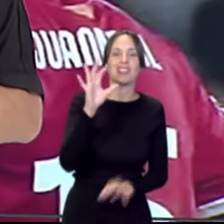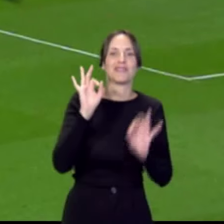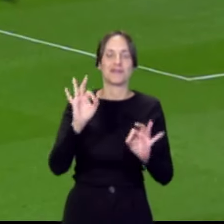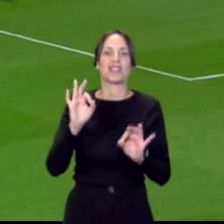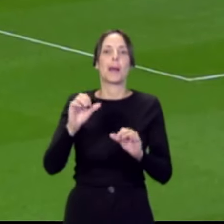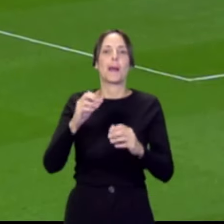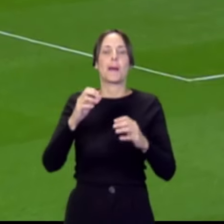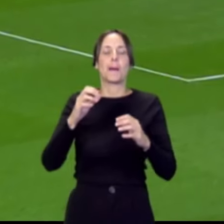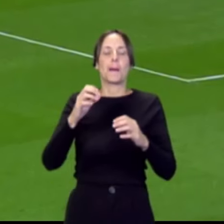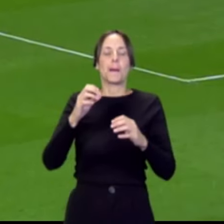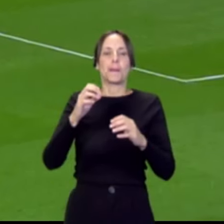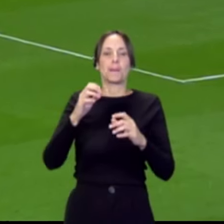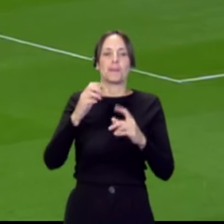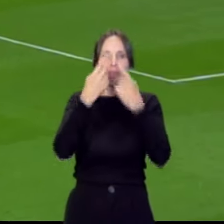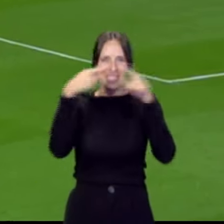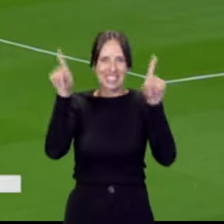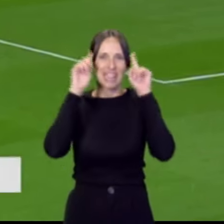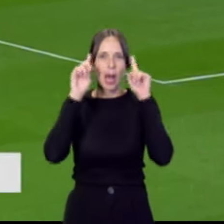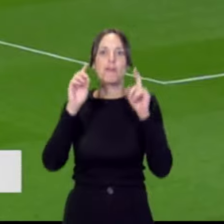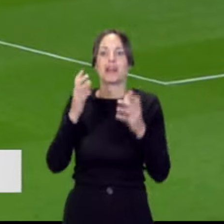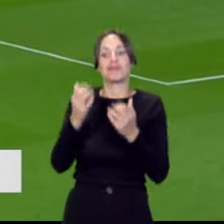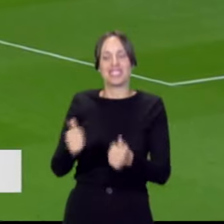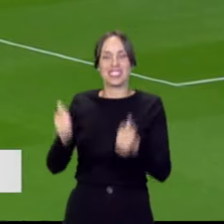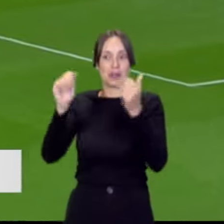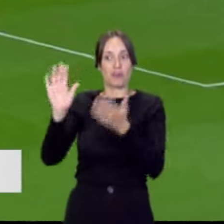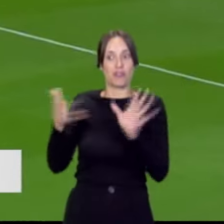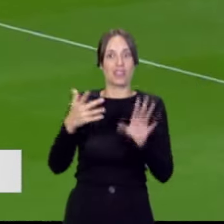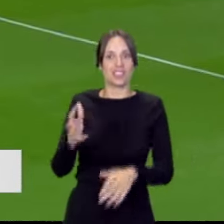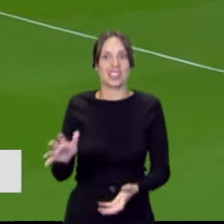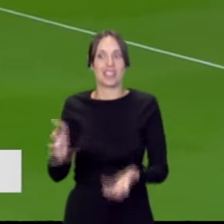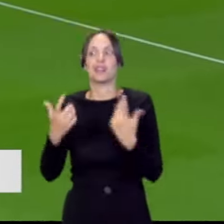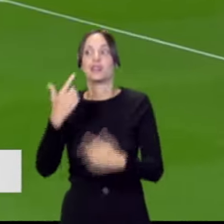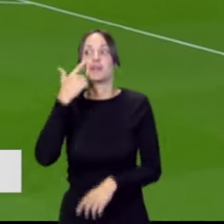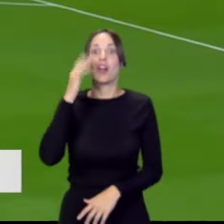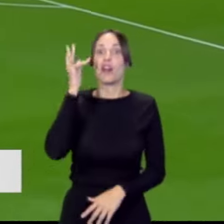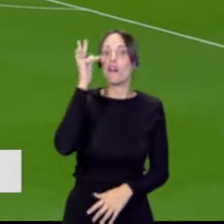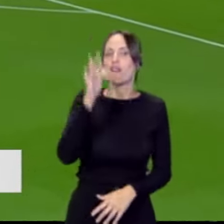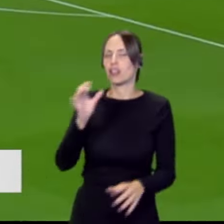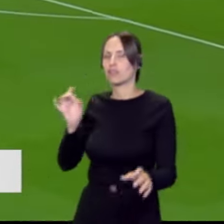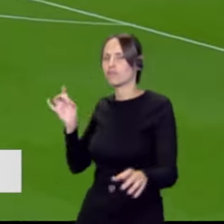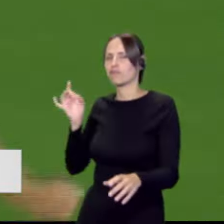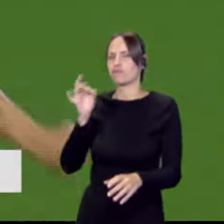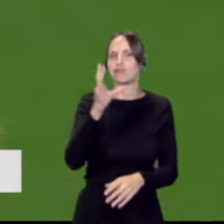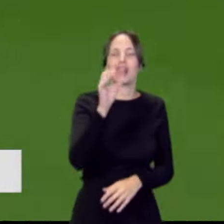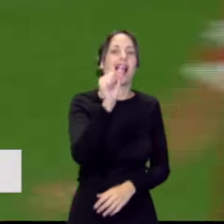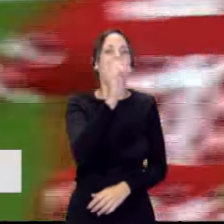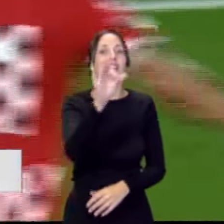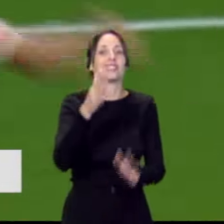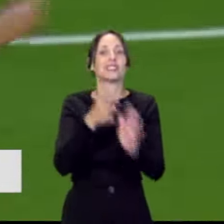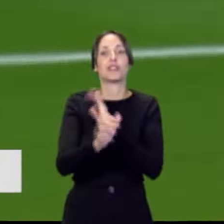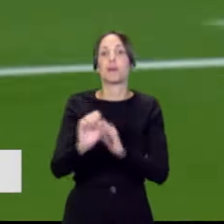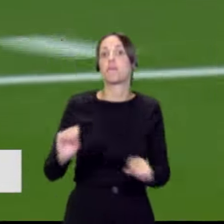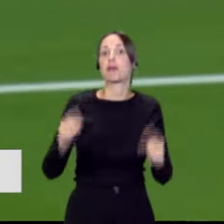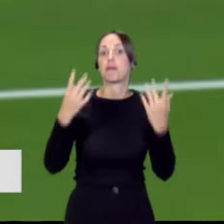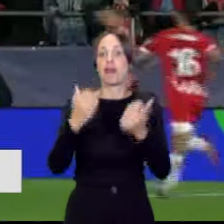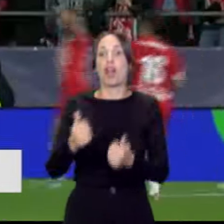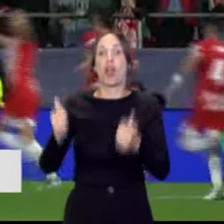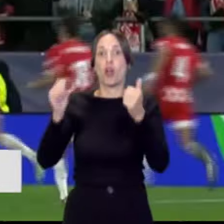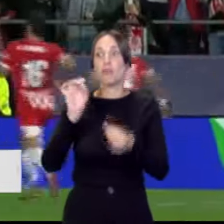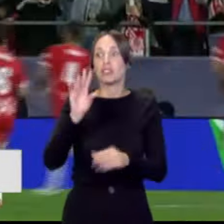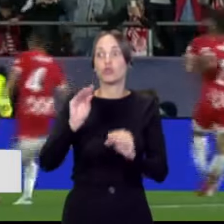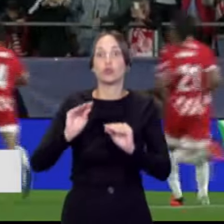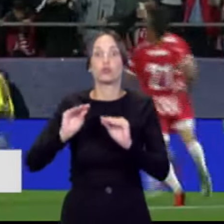jornada de la fase de la Liga de la Champions. Como ven, falta lanzada magistralmente y el primer tanto europeo para él. Ahora lo contamos en